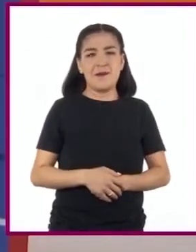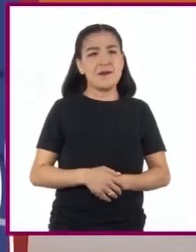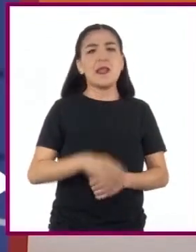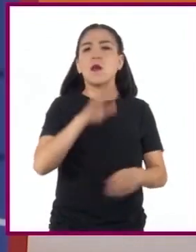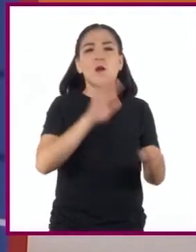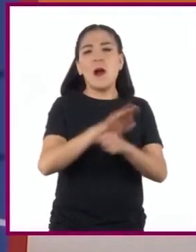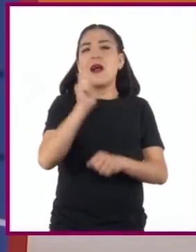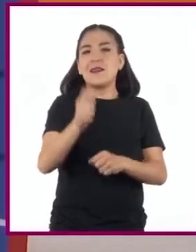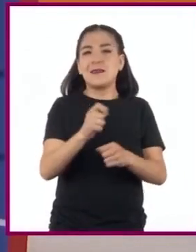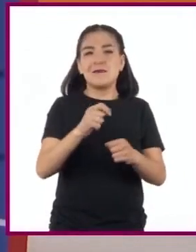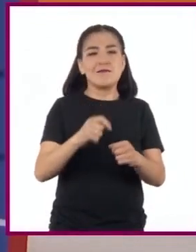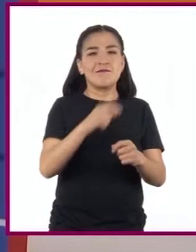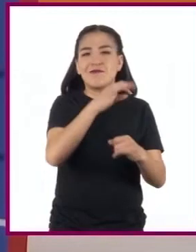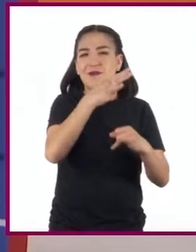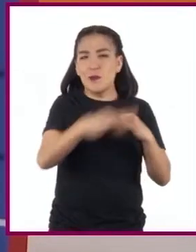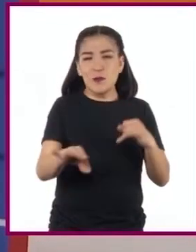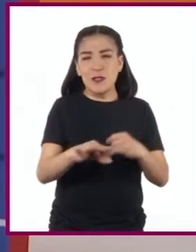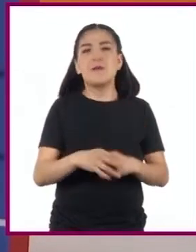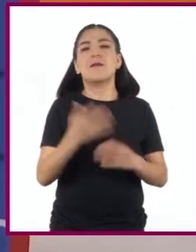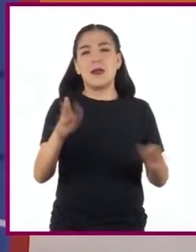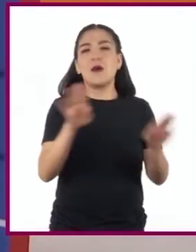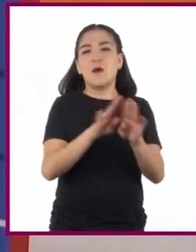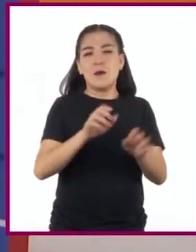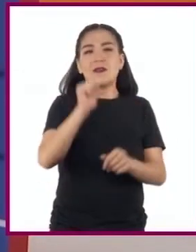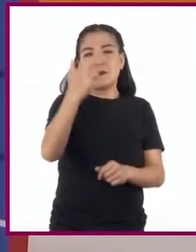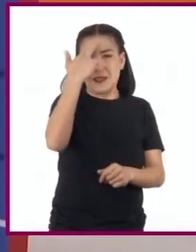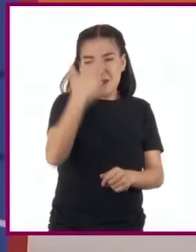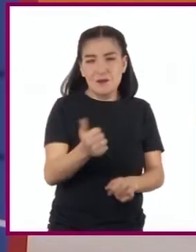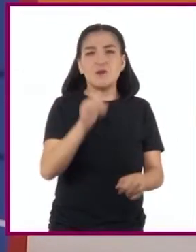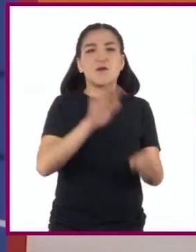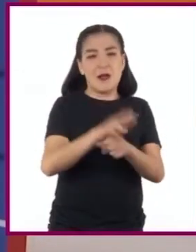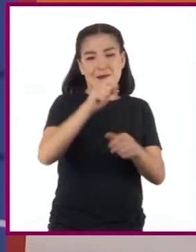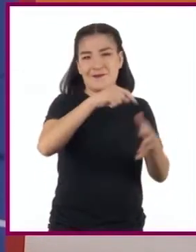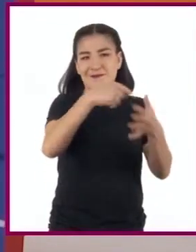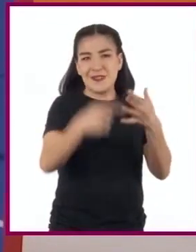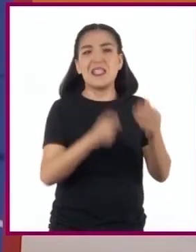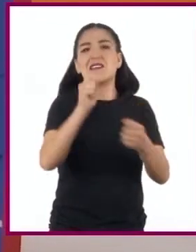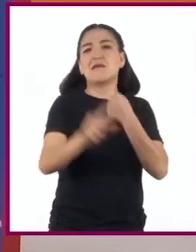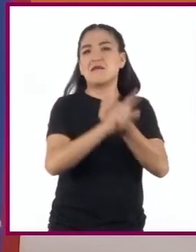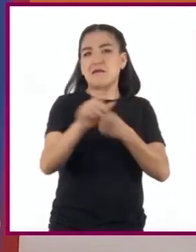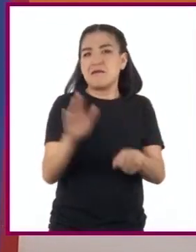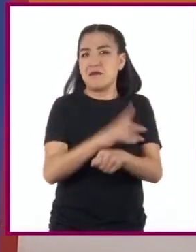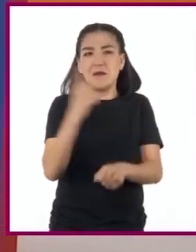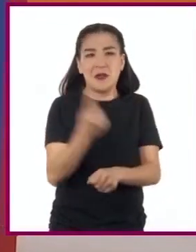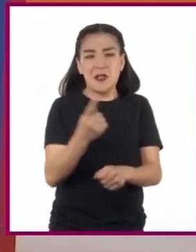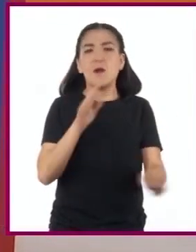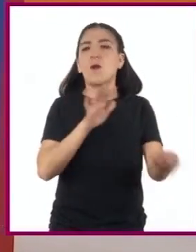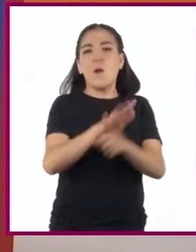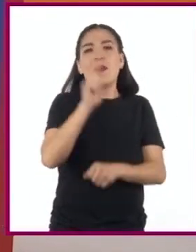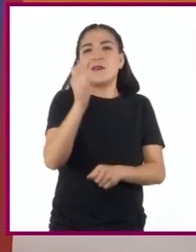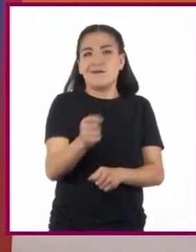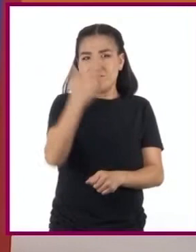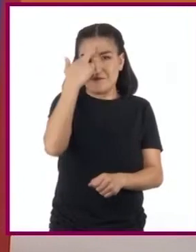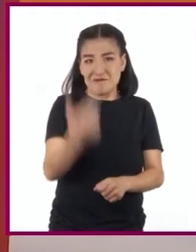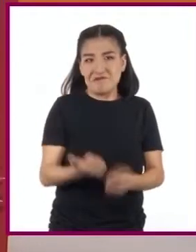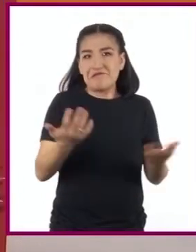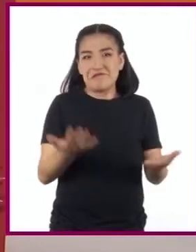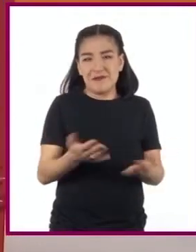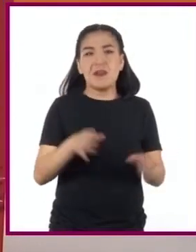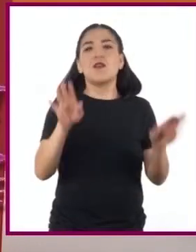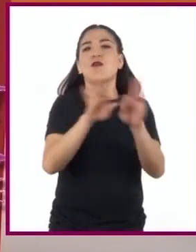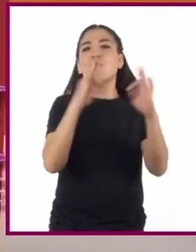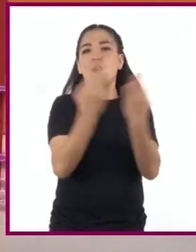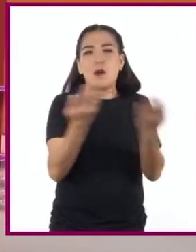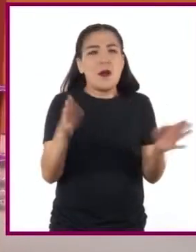finalidad. Presenta las razones que han originado los hechos. ¿Por qué se produjo? ¿Cuál ha sido la causa? Y la